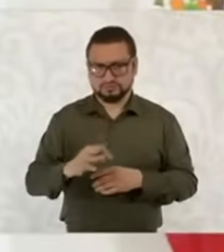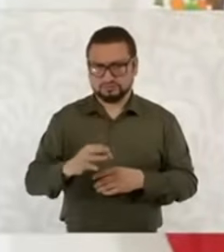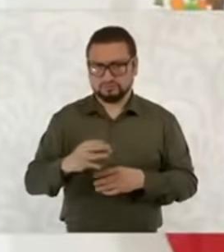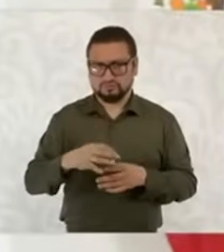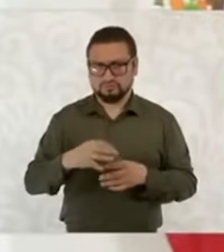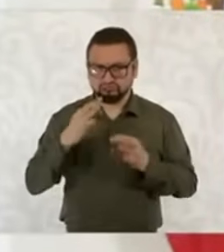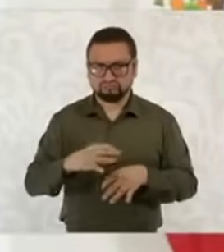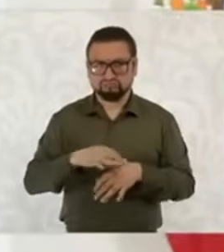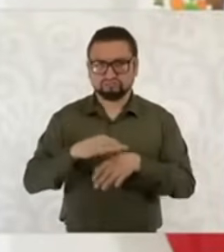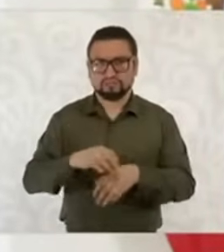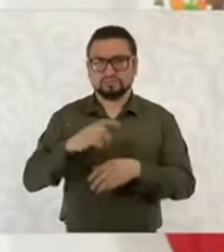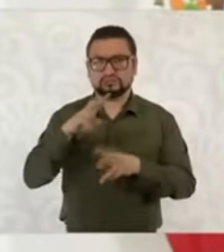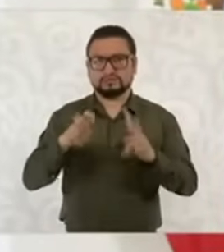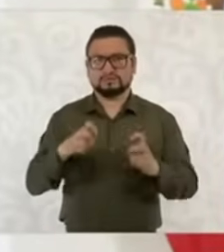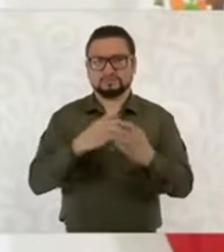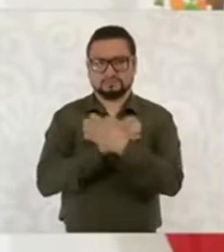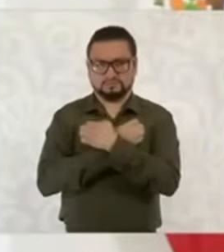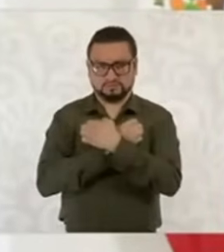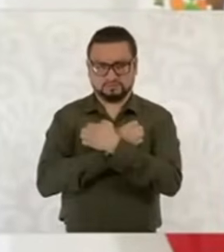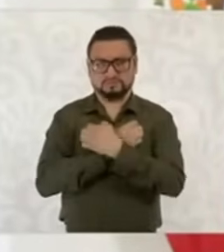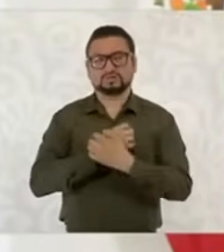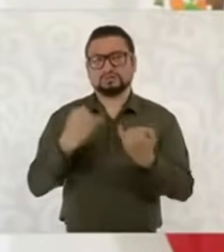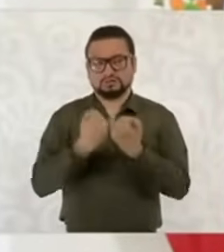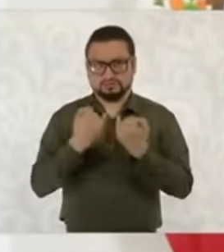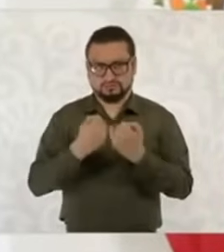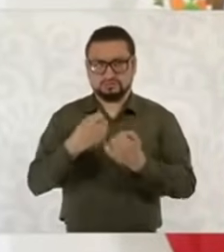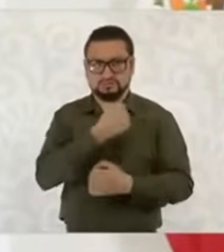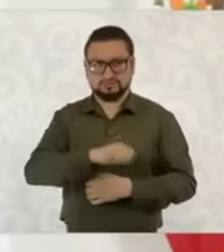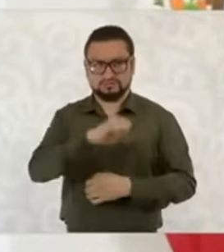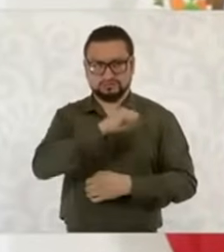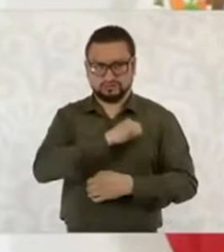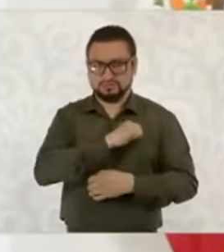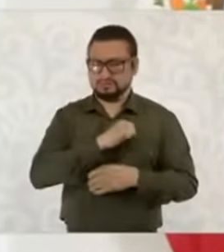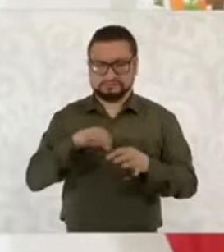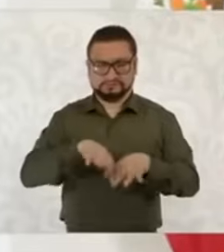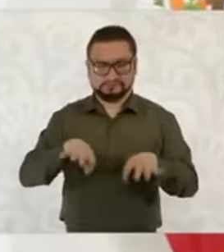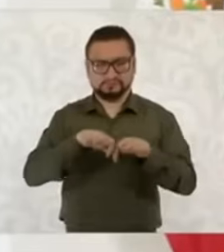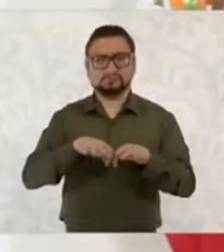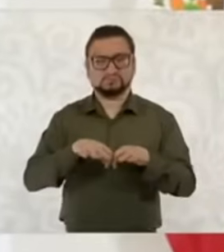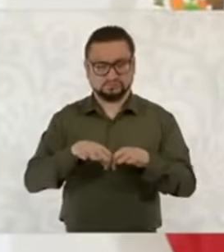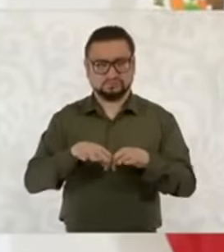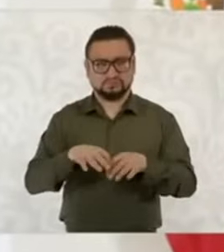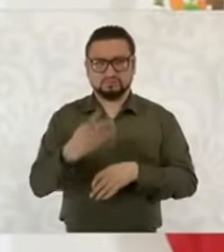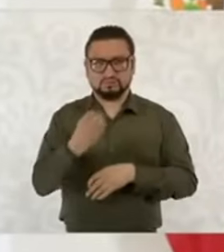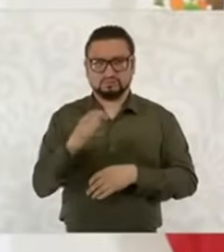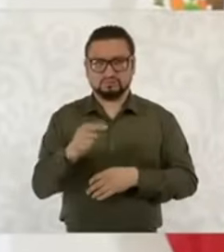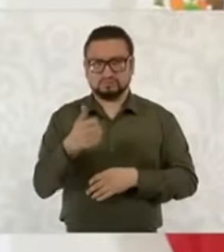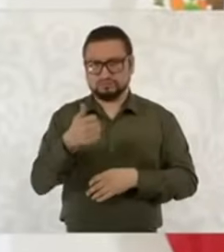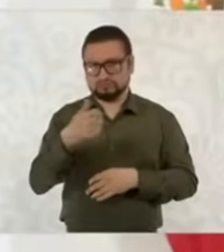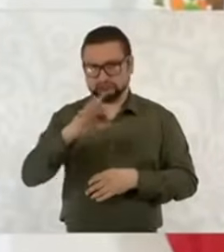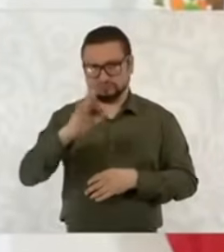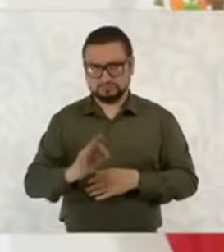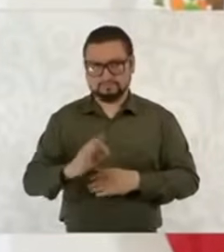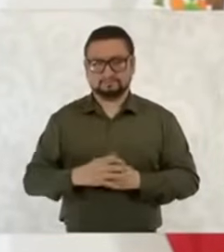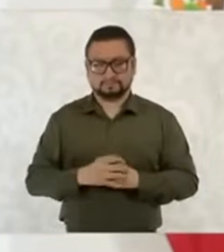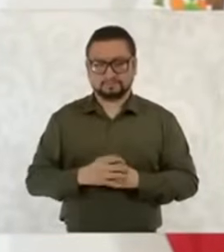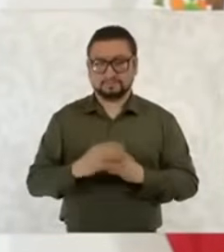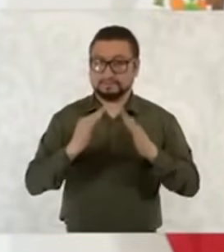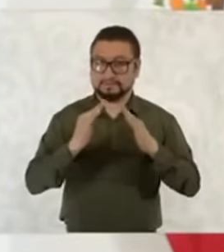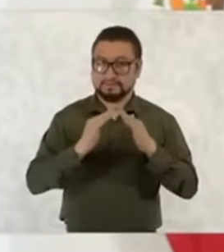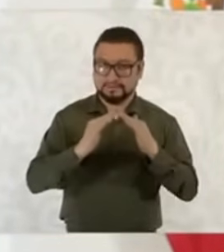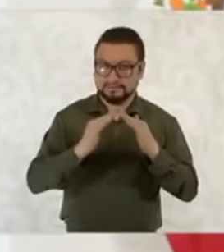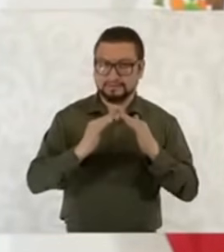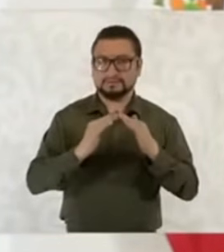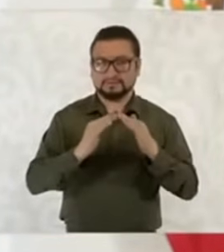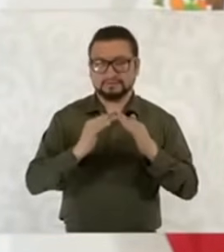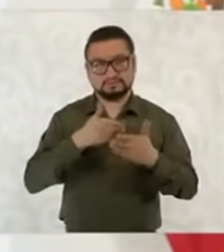reales para educación, un incremento en salud muy importante de 9.6%, y vivienda